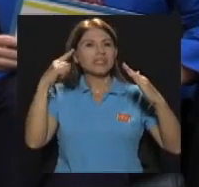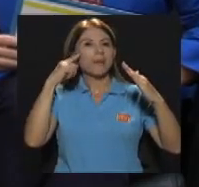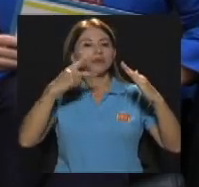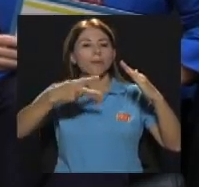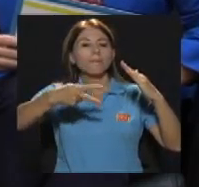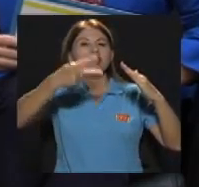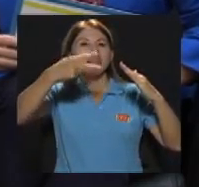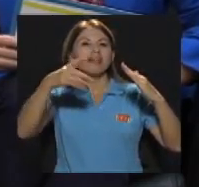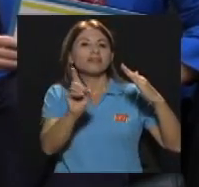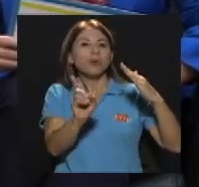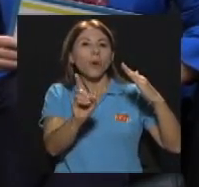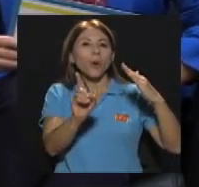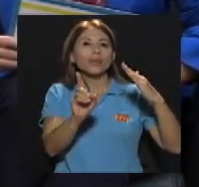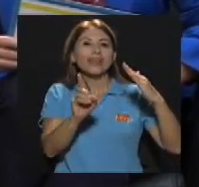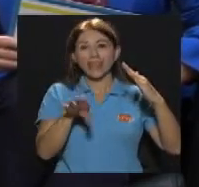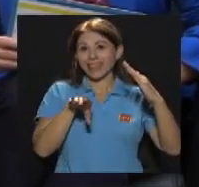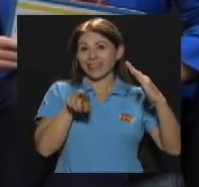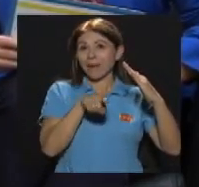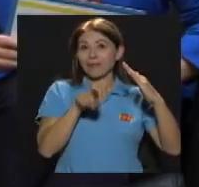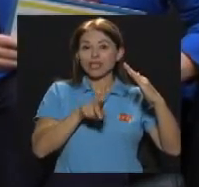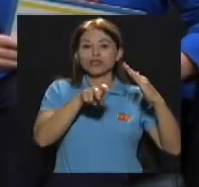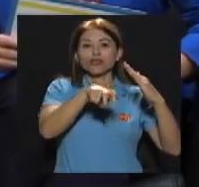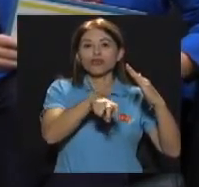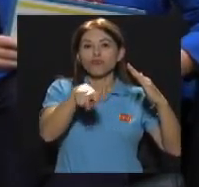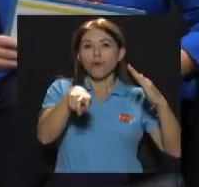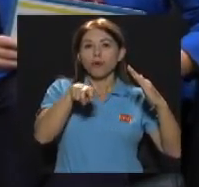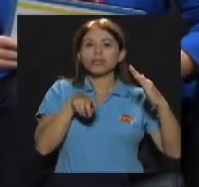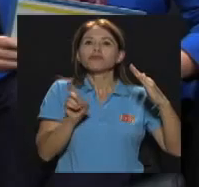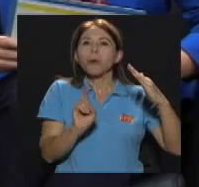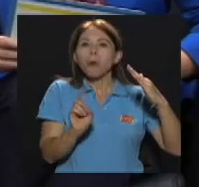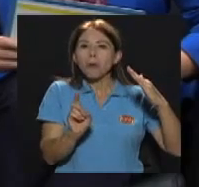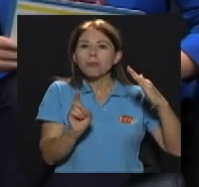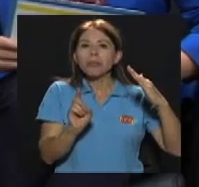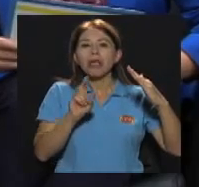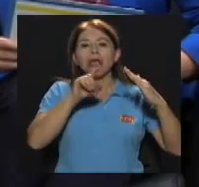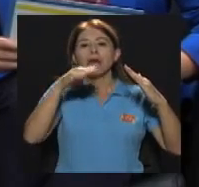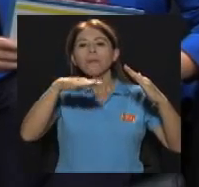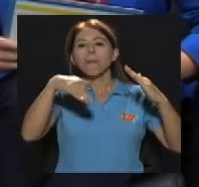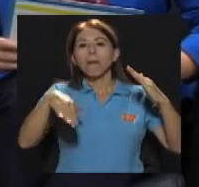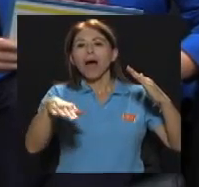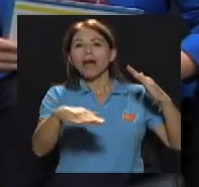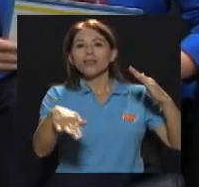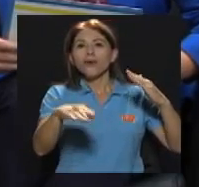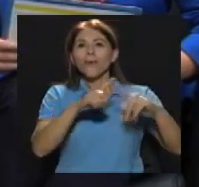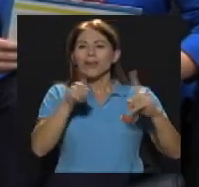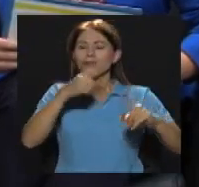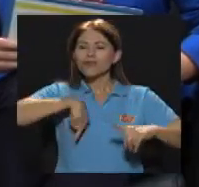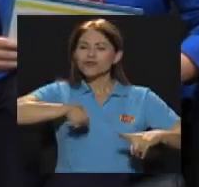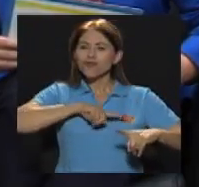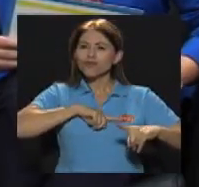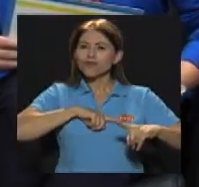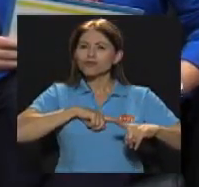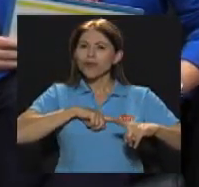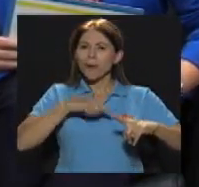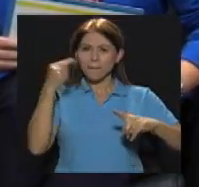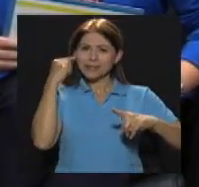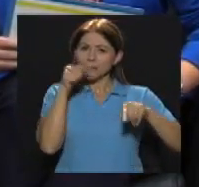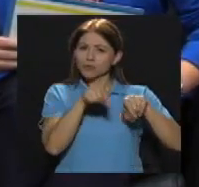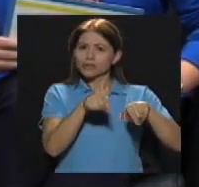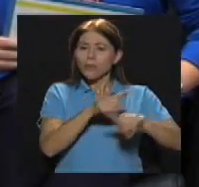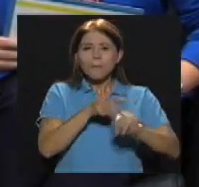Los sillones. Los sillones también, ¿verdad? Un patio, cosas de ese tipo, pero no nos detenemos a pensar de que